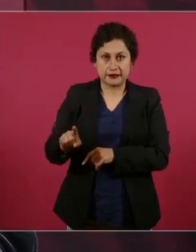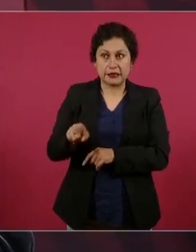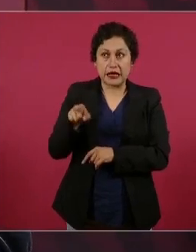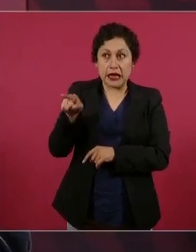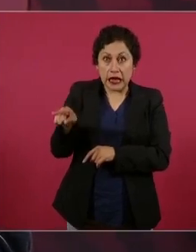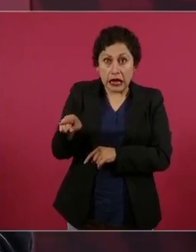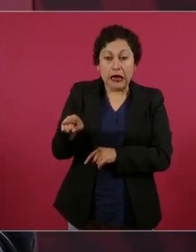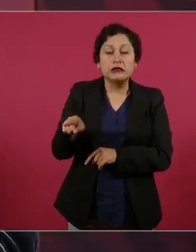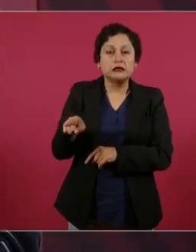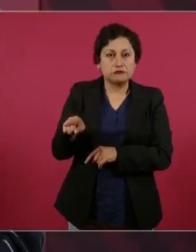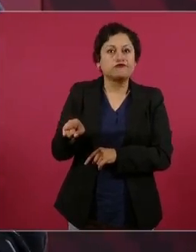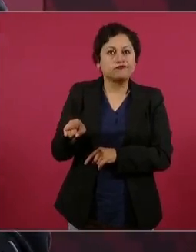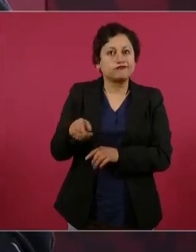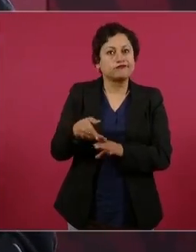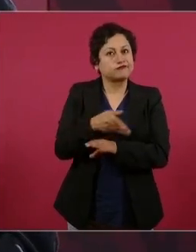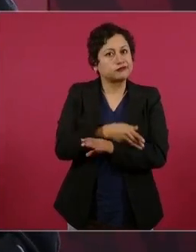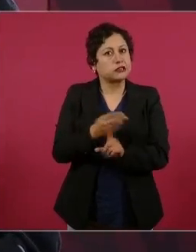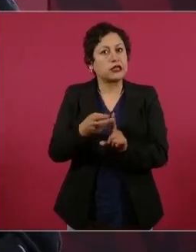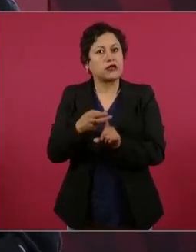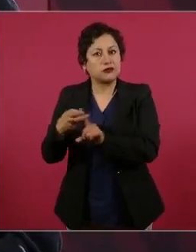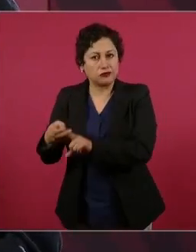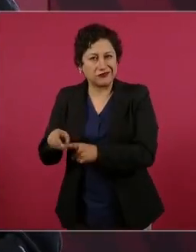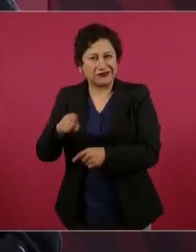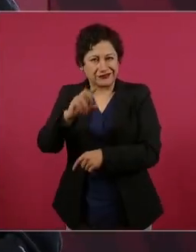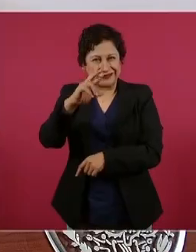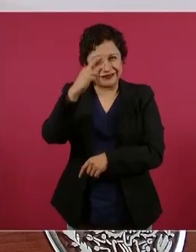que era secretario de Gobernación.